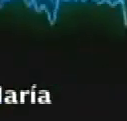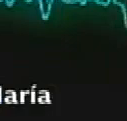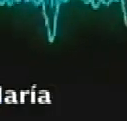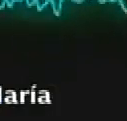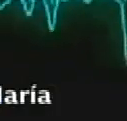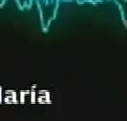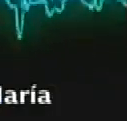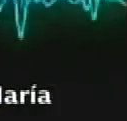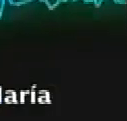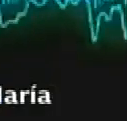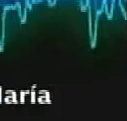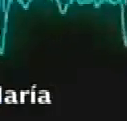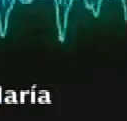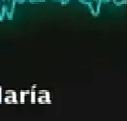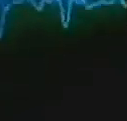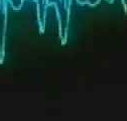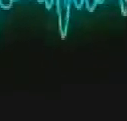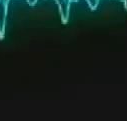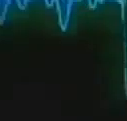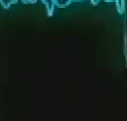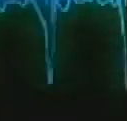María, comunícate.